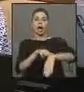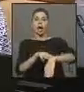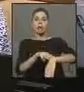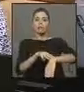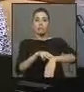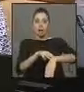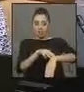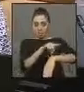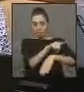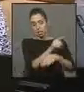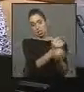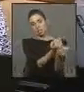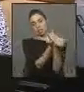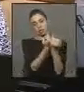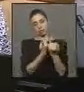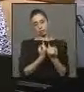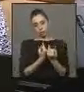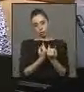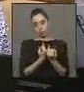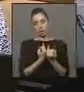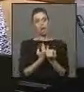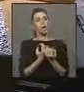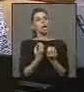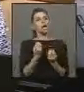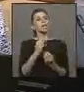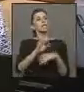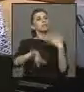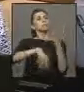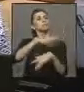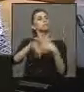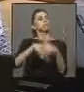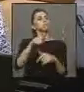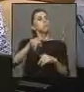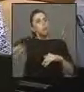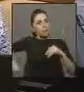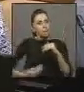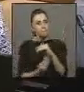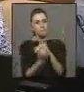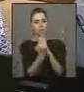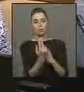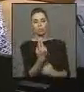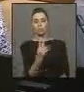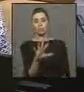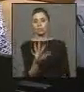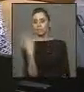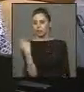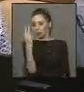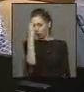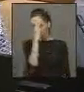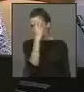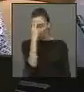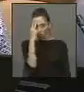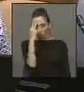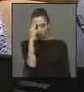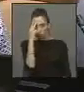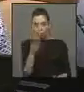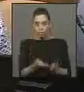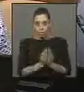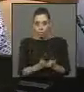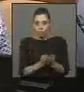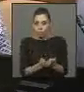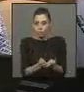solicitarle poder informarnos acerca de los incidentes que se habían producido en la madrugada del 25 de marzo cuando la